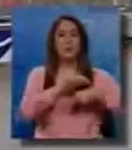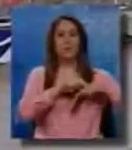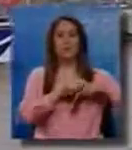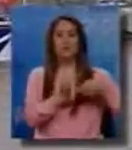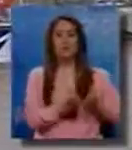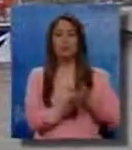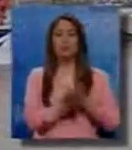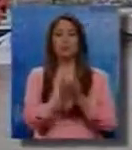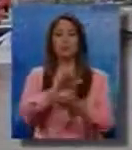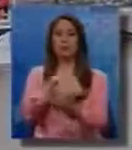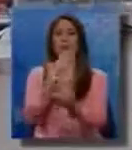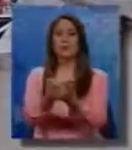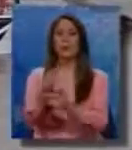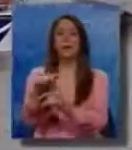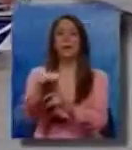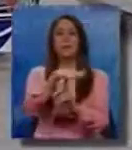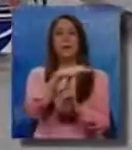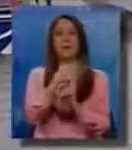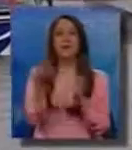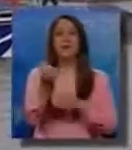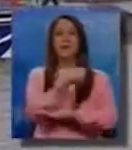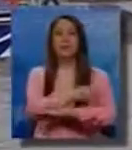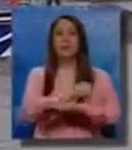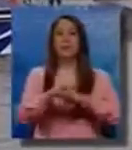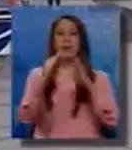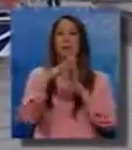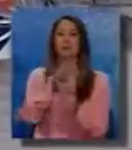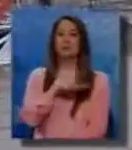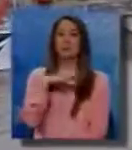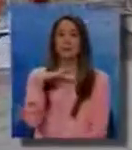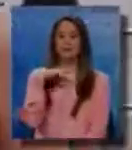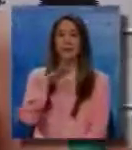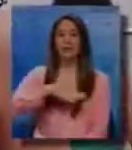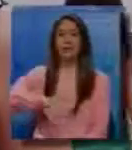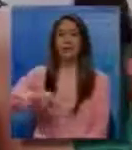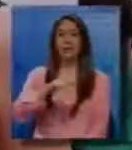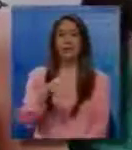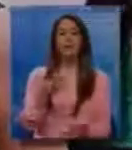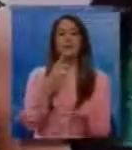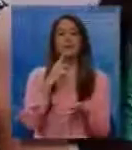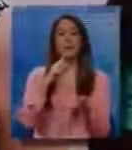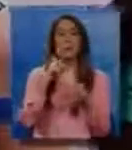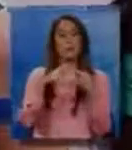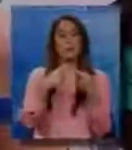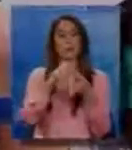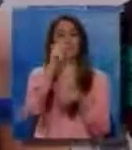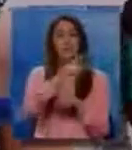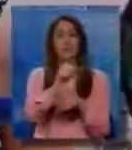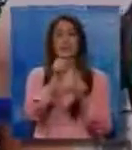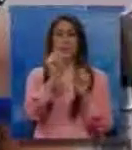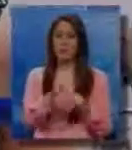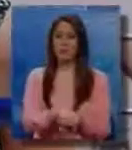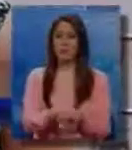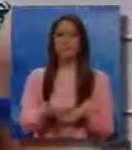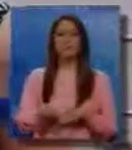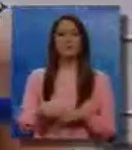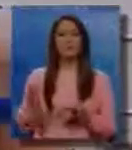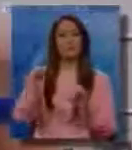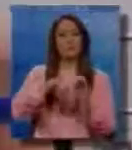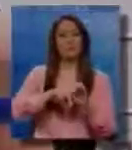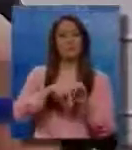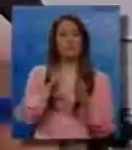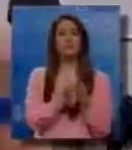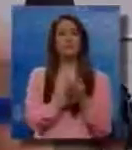primero al Parque Histórico de San Borondón. Que opera en la modalidad hopón hopo, es decir, que cualquier persona podría subirse o bajarse en cualquiera de